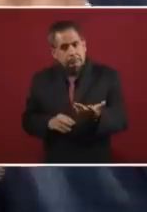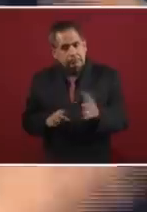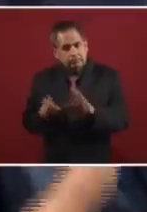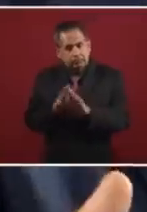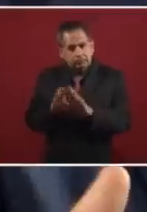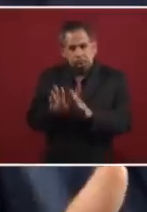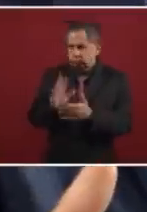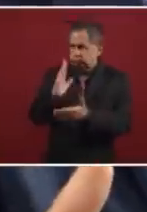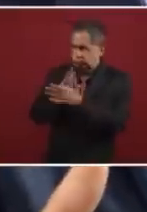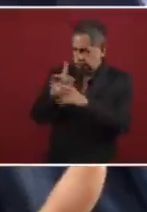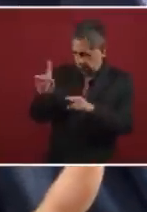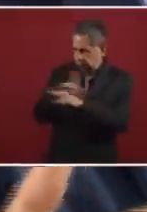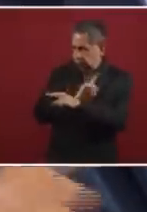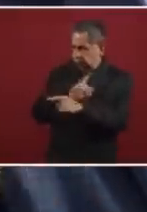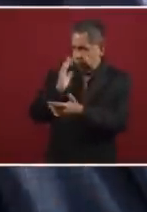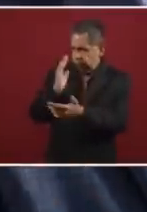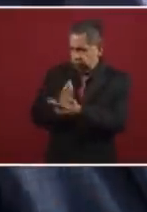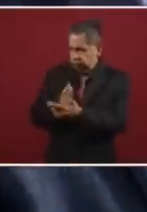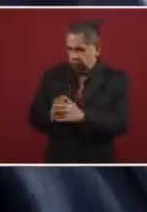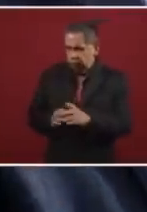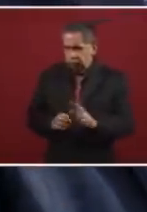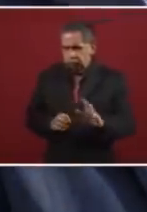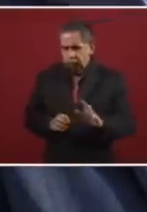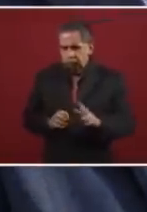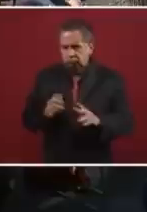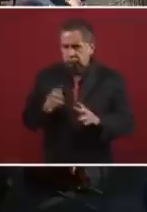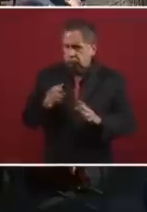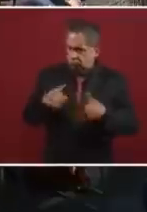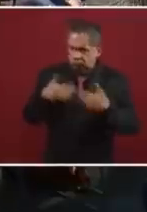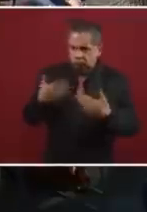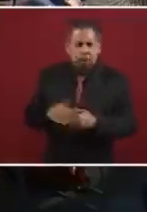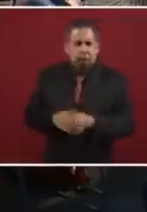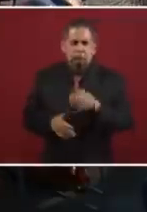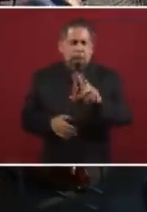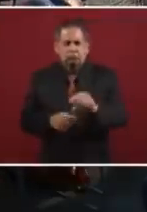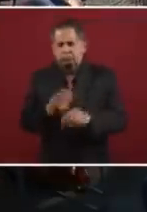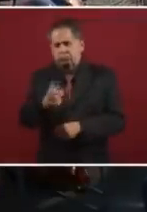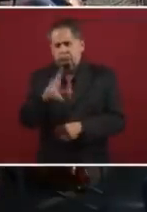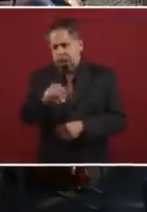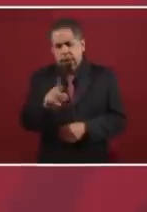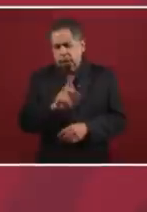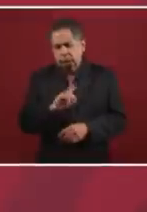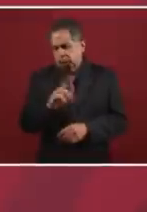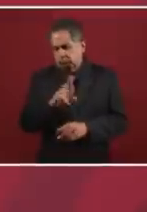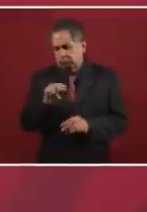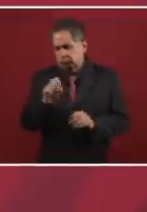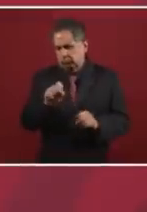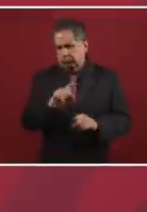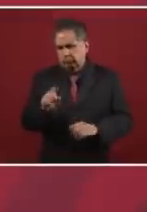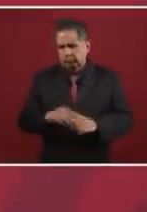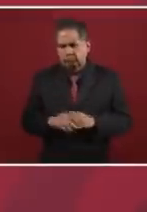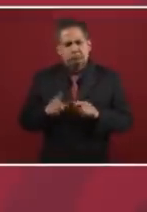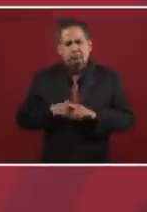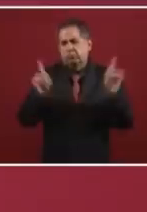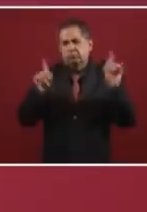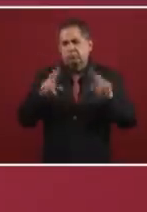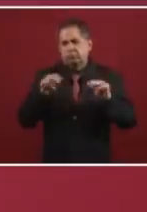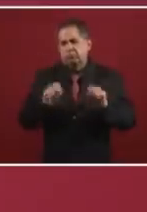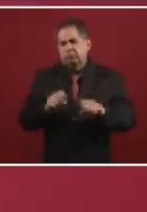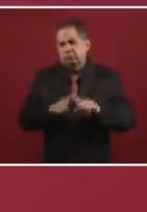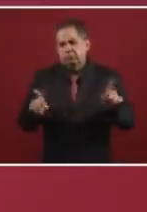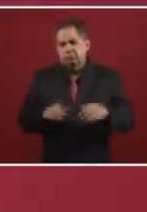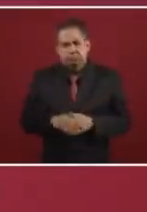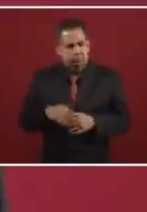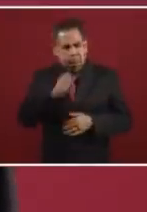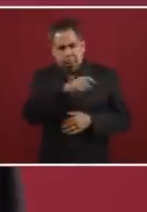una revancha por parte del orden federal lo prolongó puntualmente no lo descarto completamente son cosas distintas al